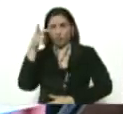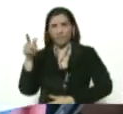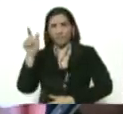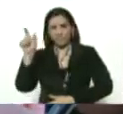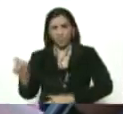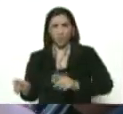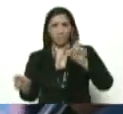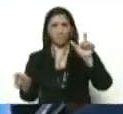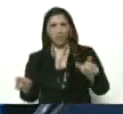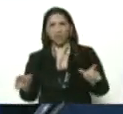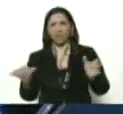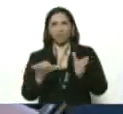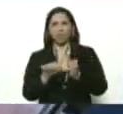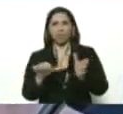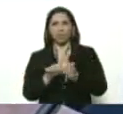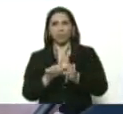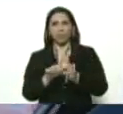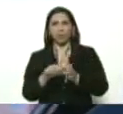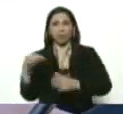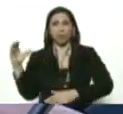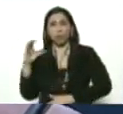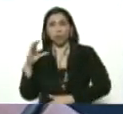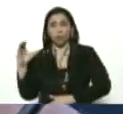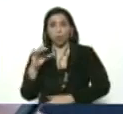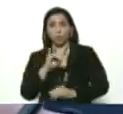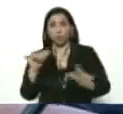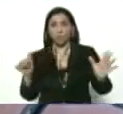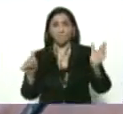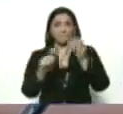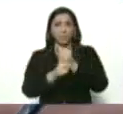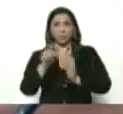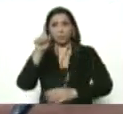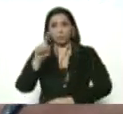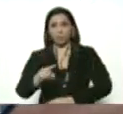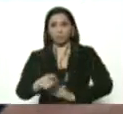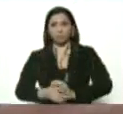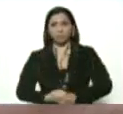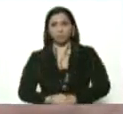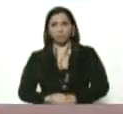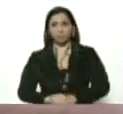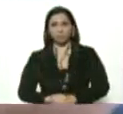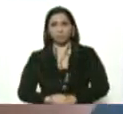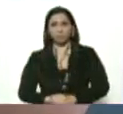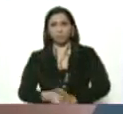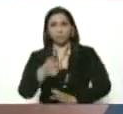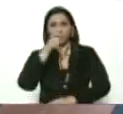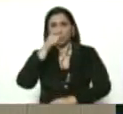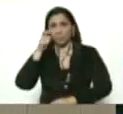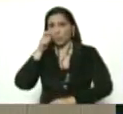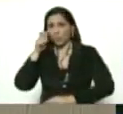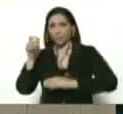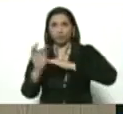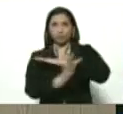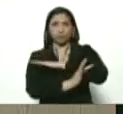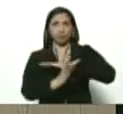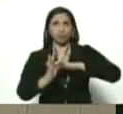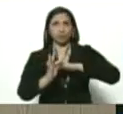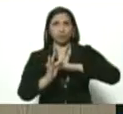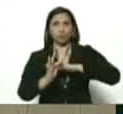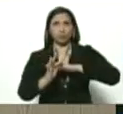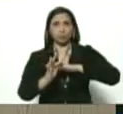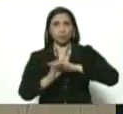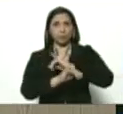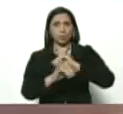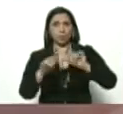provenientes de colombia que fueron detectados también en el puesto fronterizo y fueron